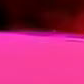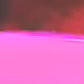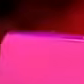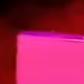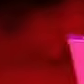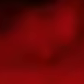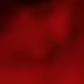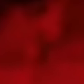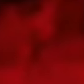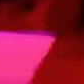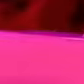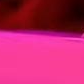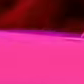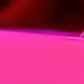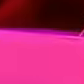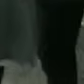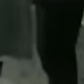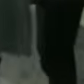Diga.